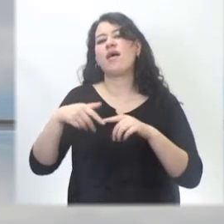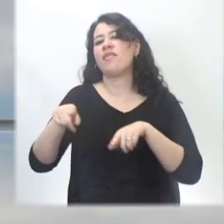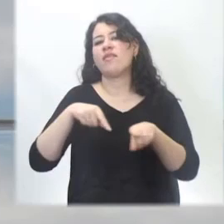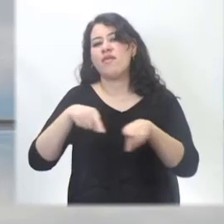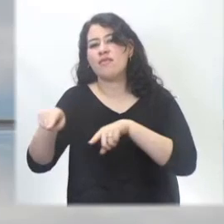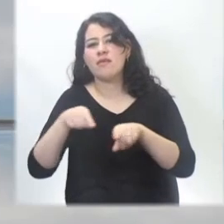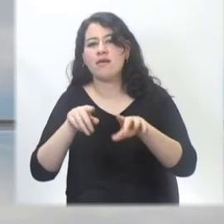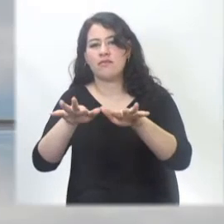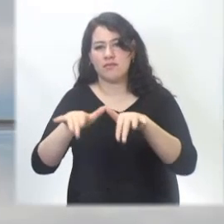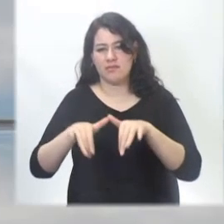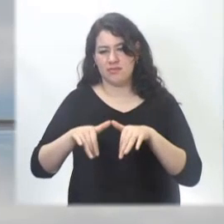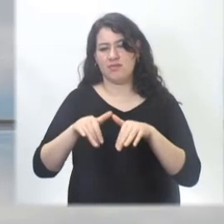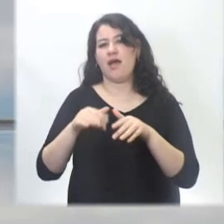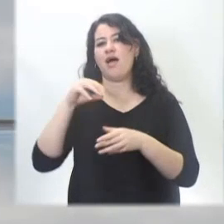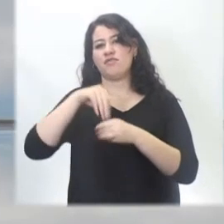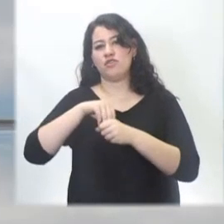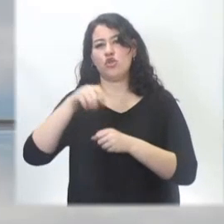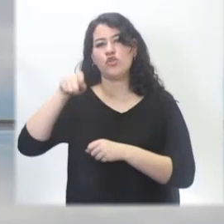este expediente en el Tribunal de Cuentas.